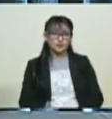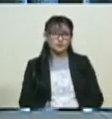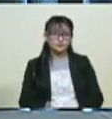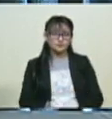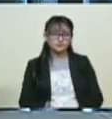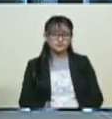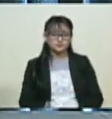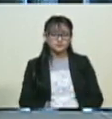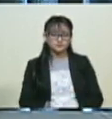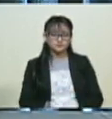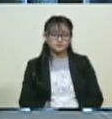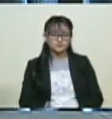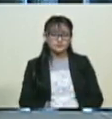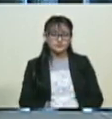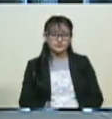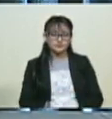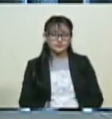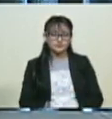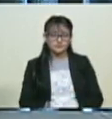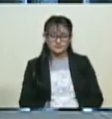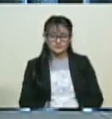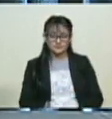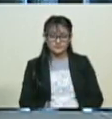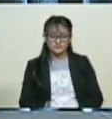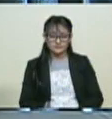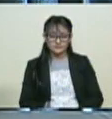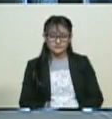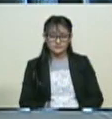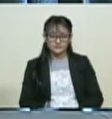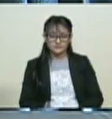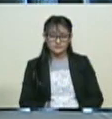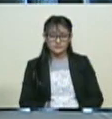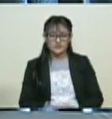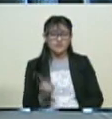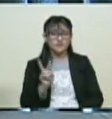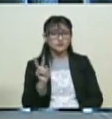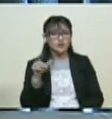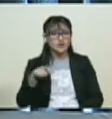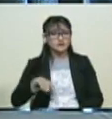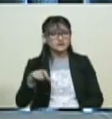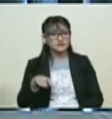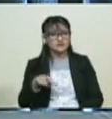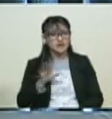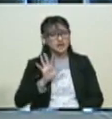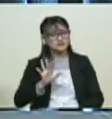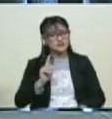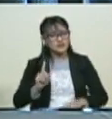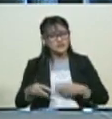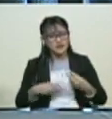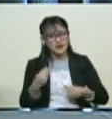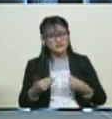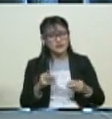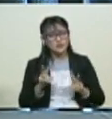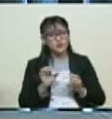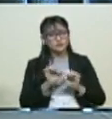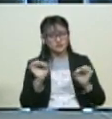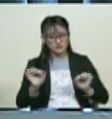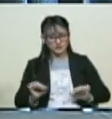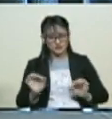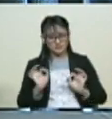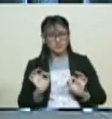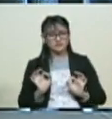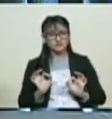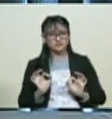manejable venezuela necesita y así lo vamos a hacer un nuevo sistema